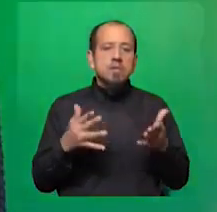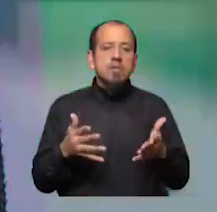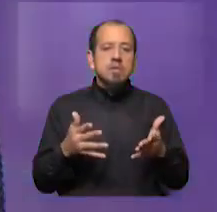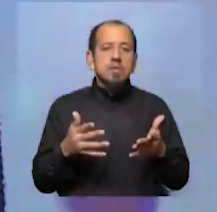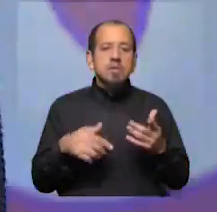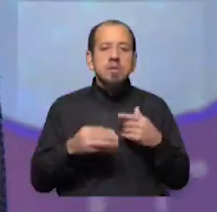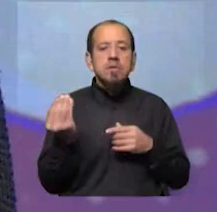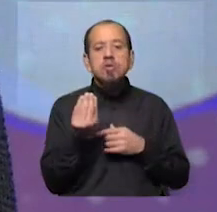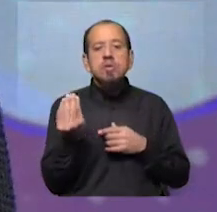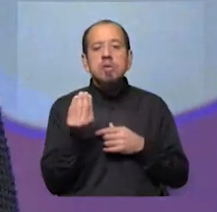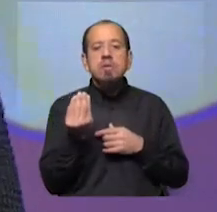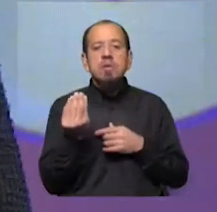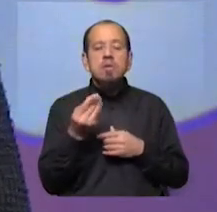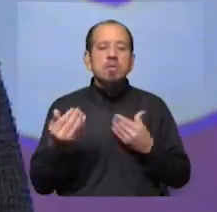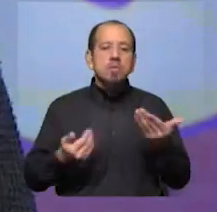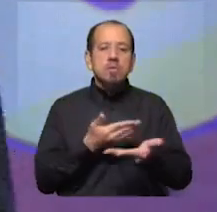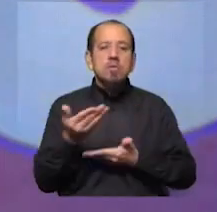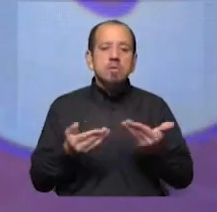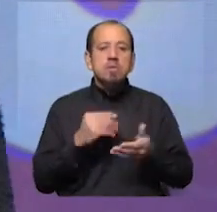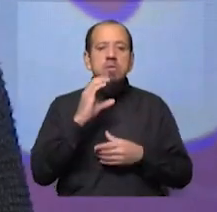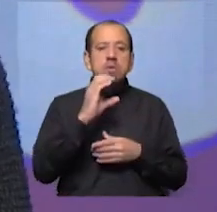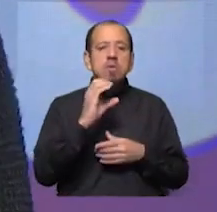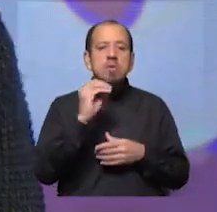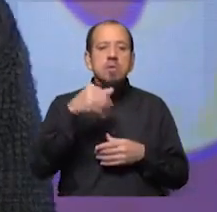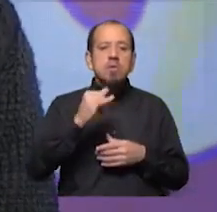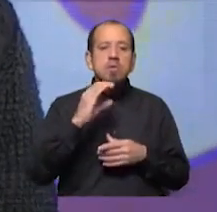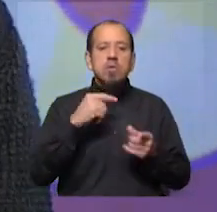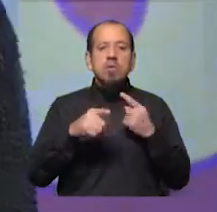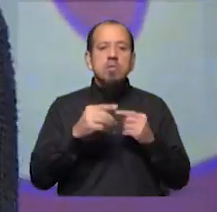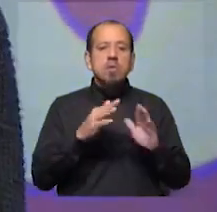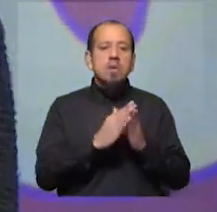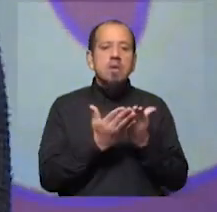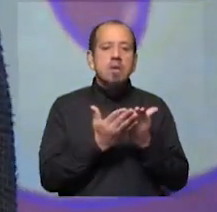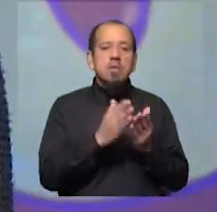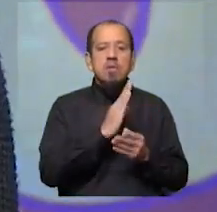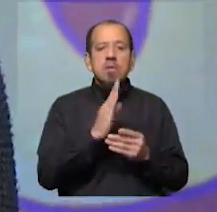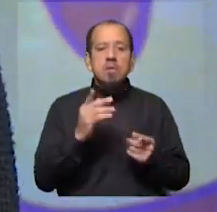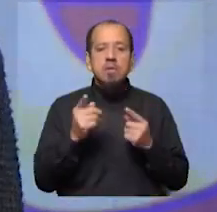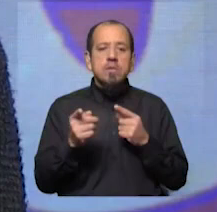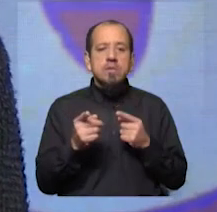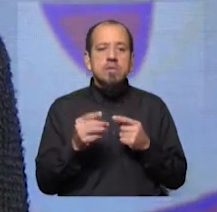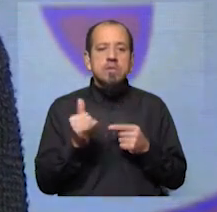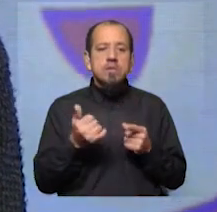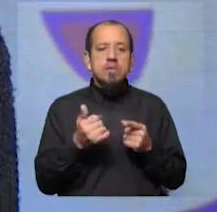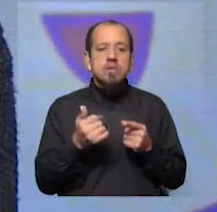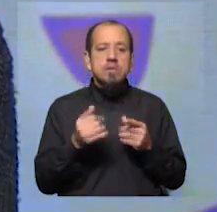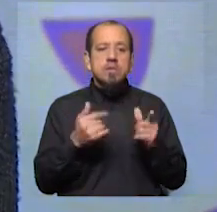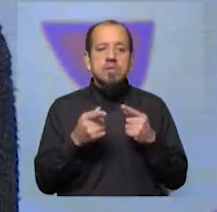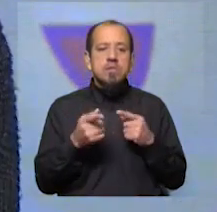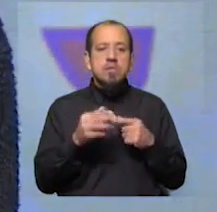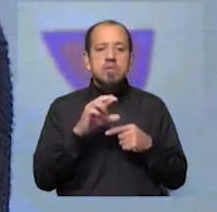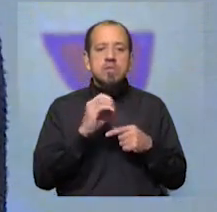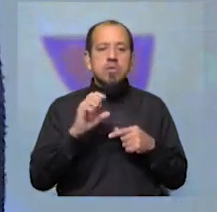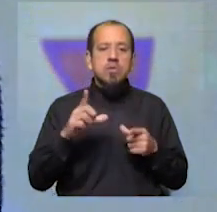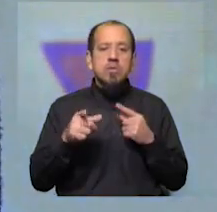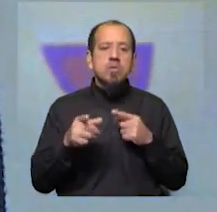nos juntábamos los sábados a cambiar cómics películas libros era como un pequeño centro en ese grupo